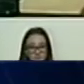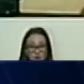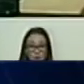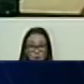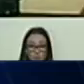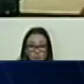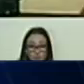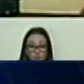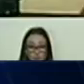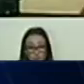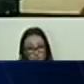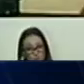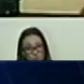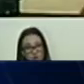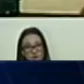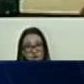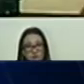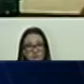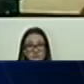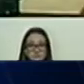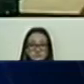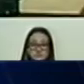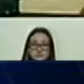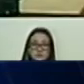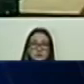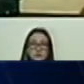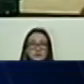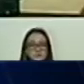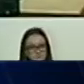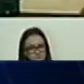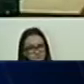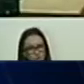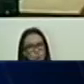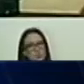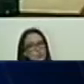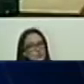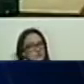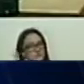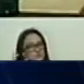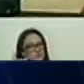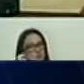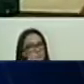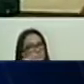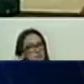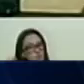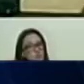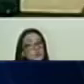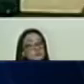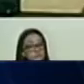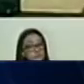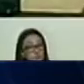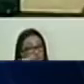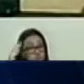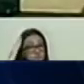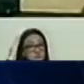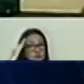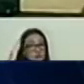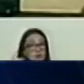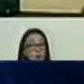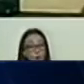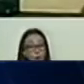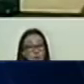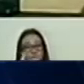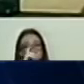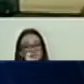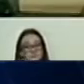internacionales, y para quienes me escuchan en el mundo, deben saber que se cumplen 199